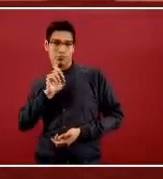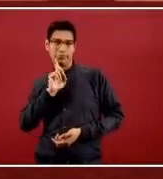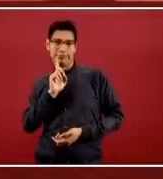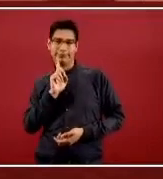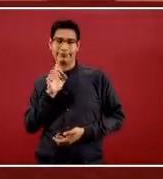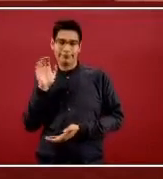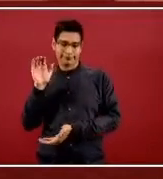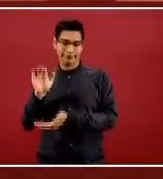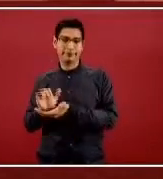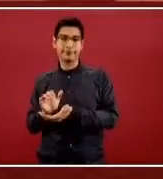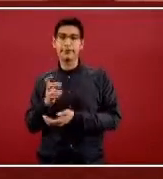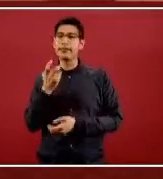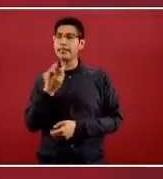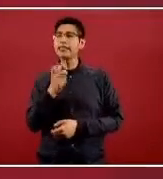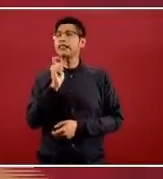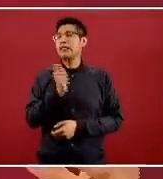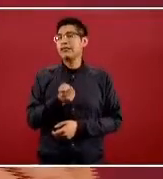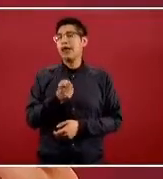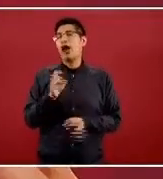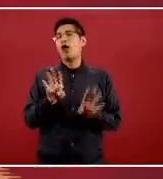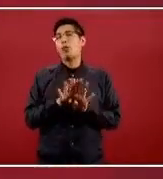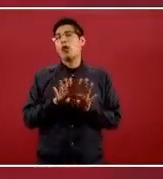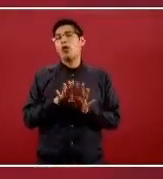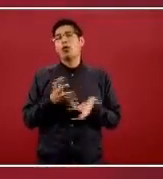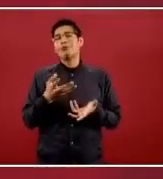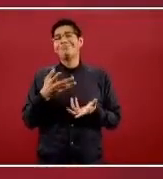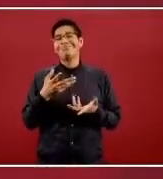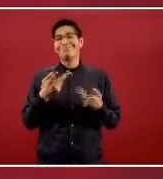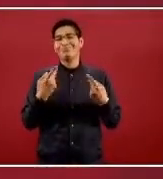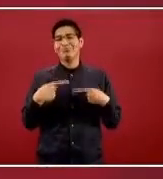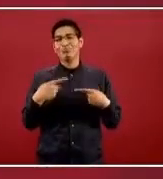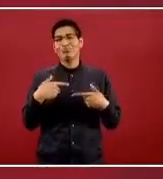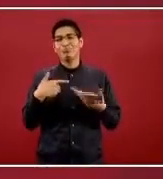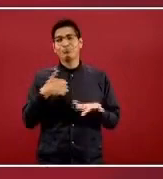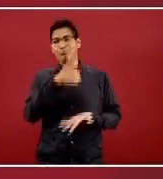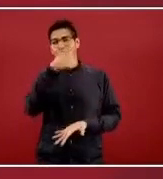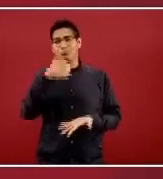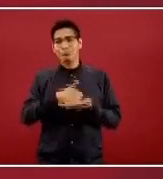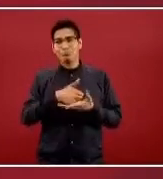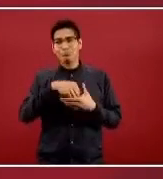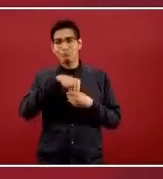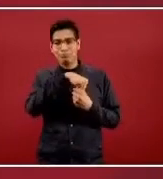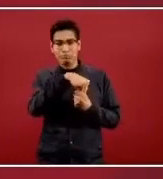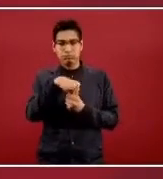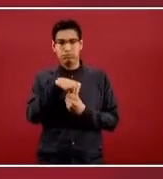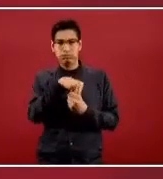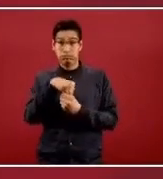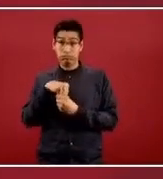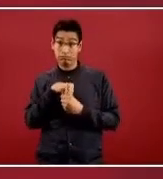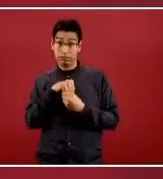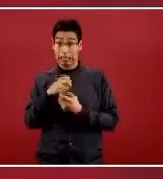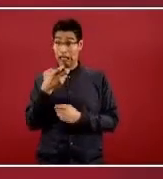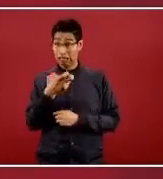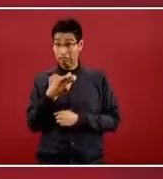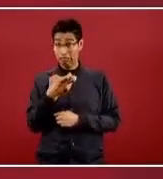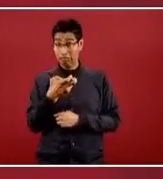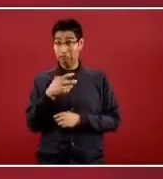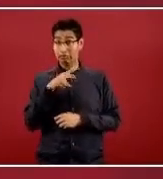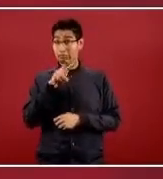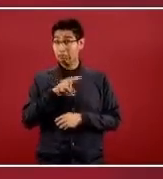una variación de la conducta social y la movilidad en el espacio público. No lo podemos afirmar que sea el